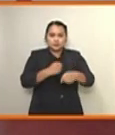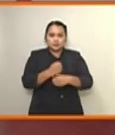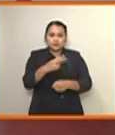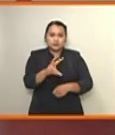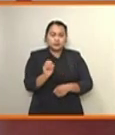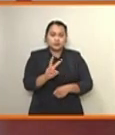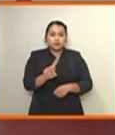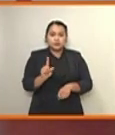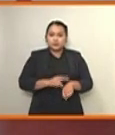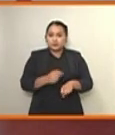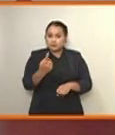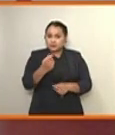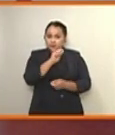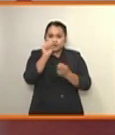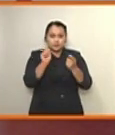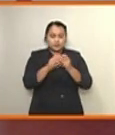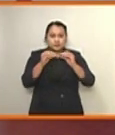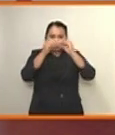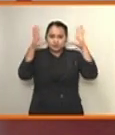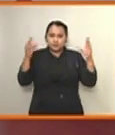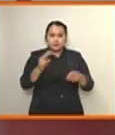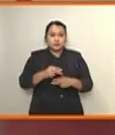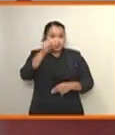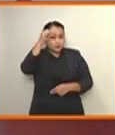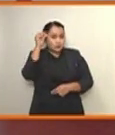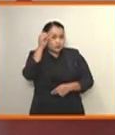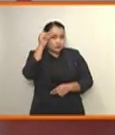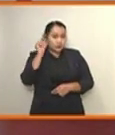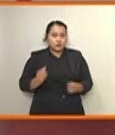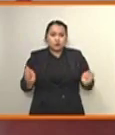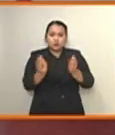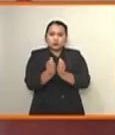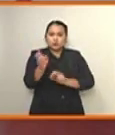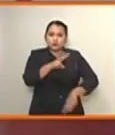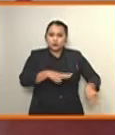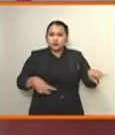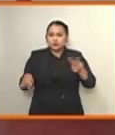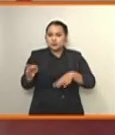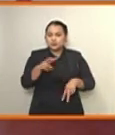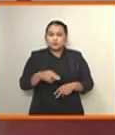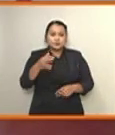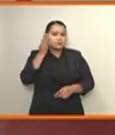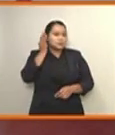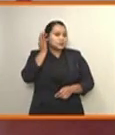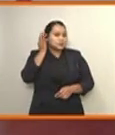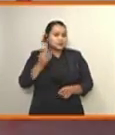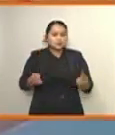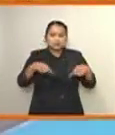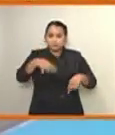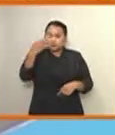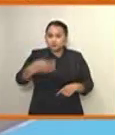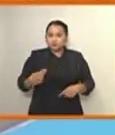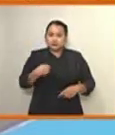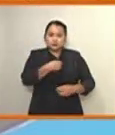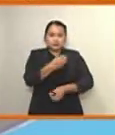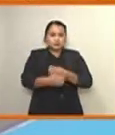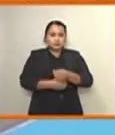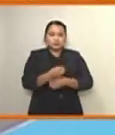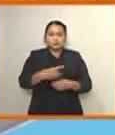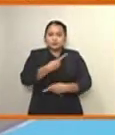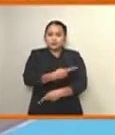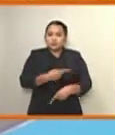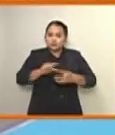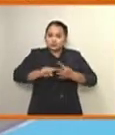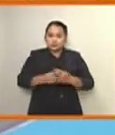de la mañana. Mi nombre es Ojelín Clemente y estoy en compañía de nuestra auditora que le da transparencia a cada uno de nuestros procesos. La diversión la comenzamos junto a Pega